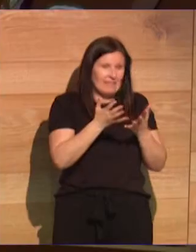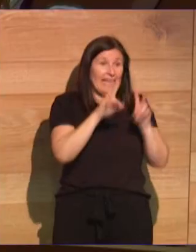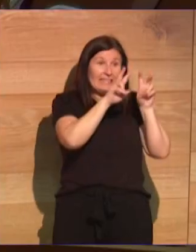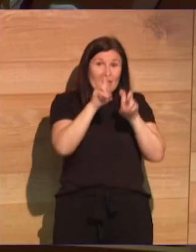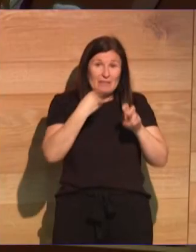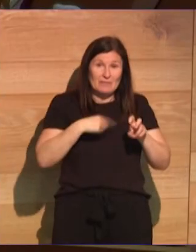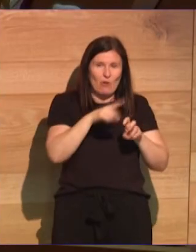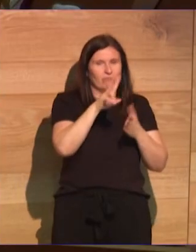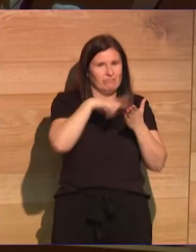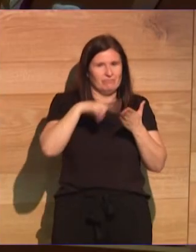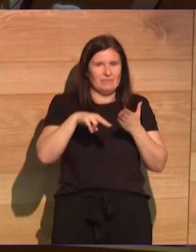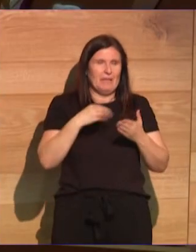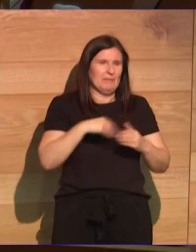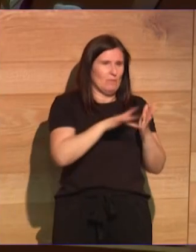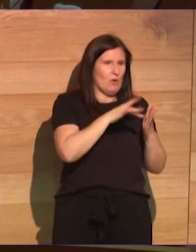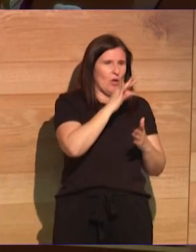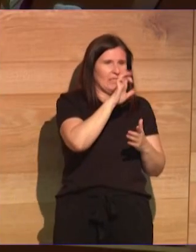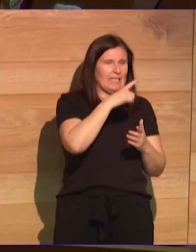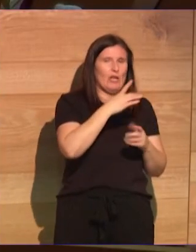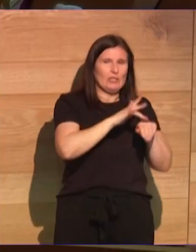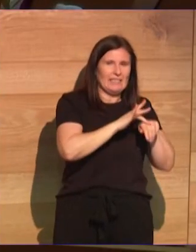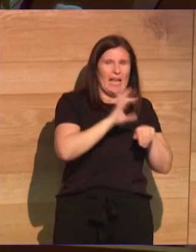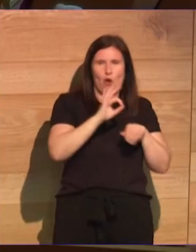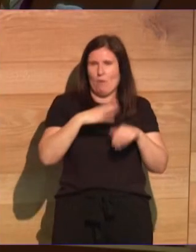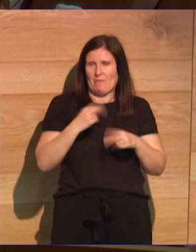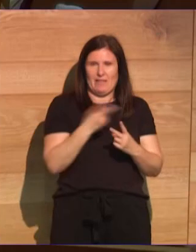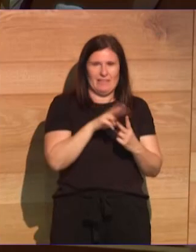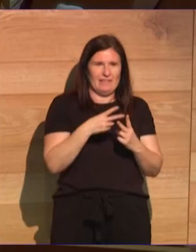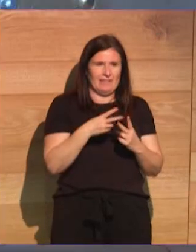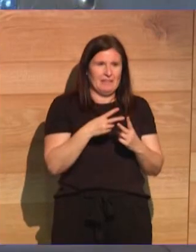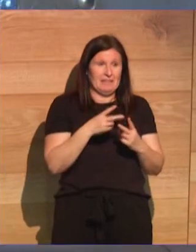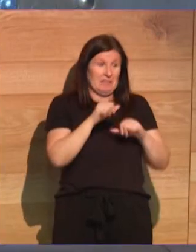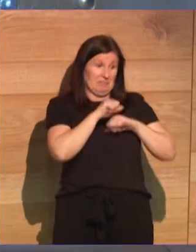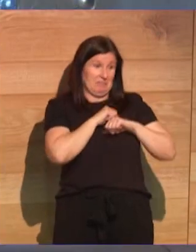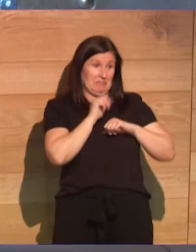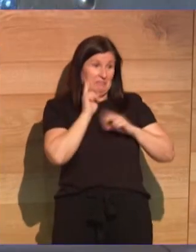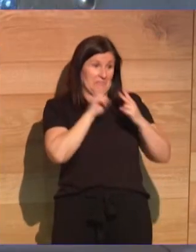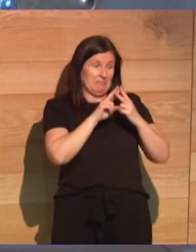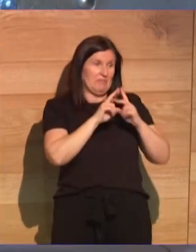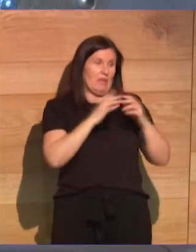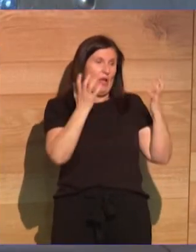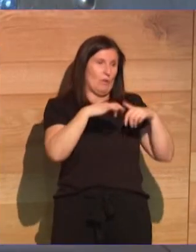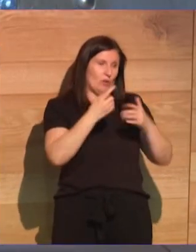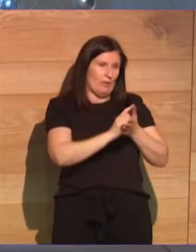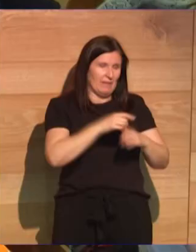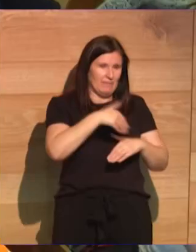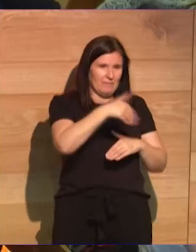interesan, tanto en Telos digital como en papel, y espero veros en más encuentros. Muchas gracias.